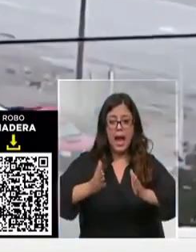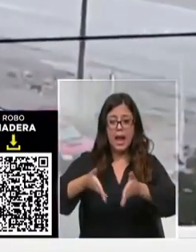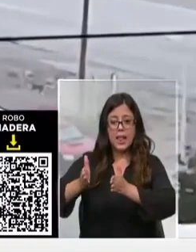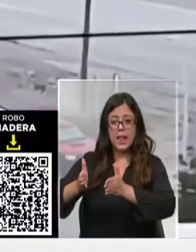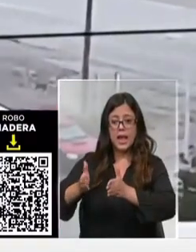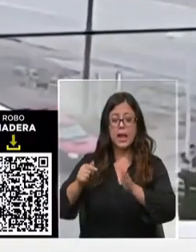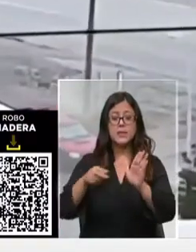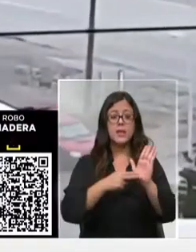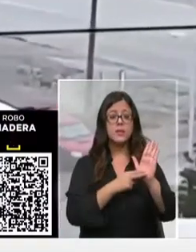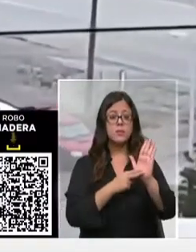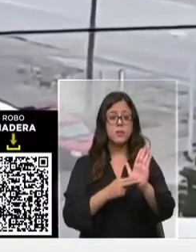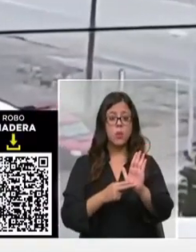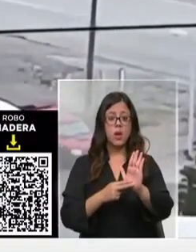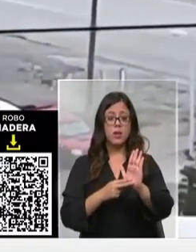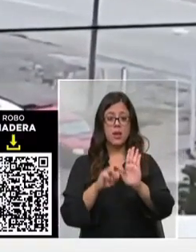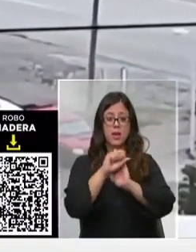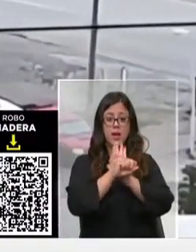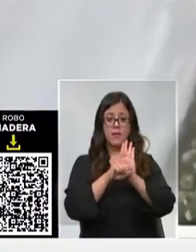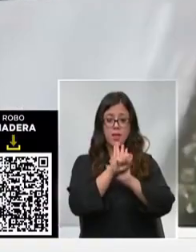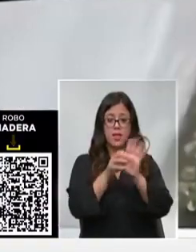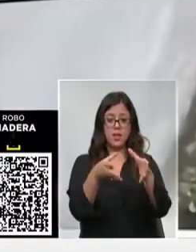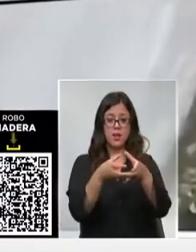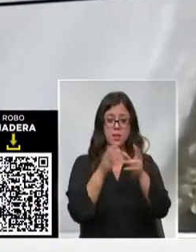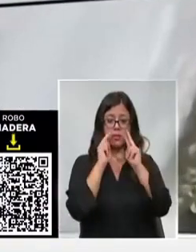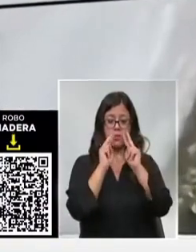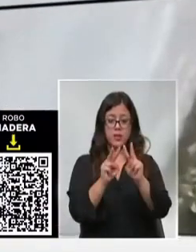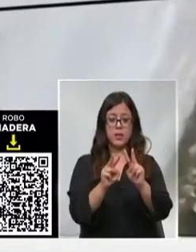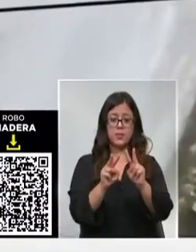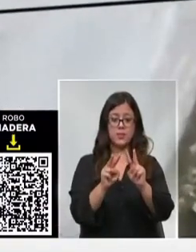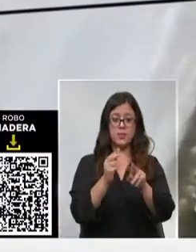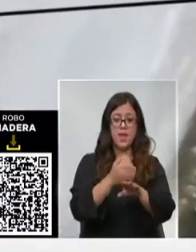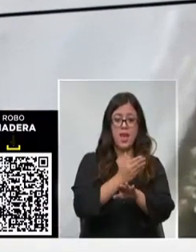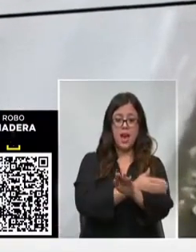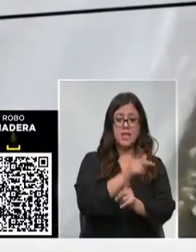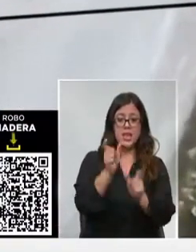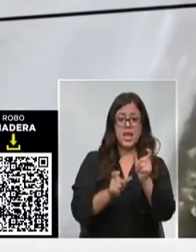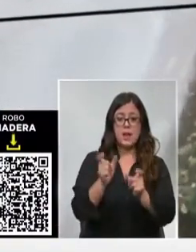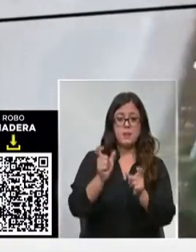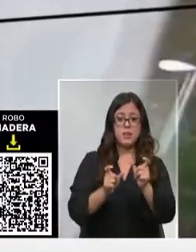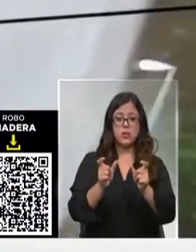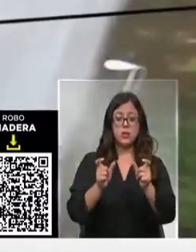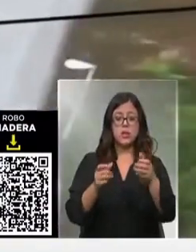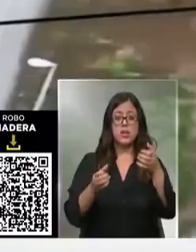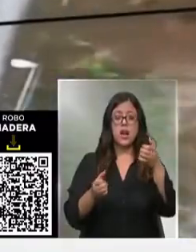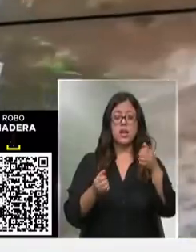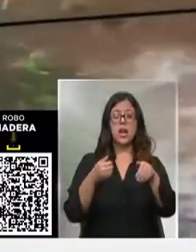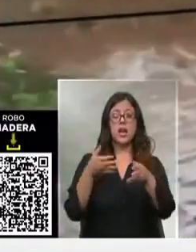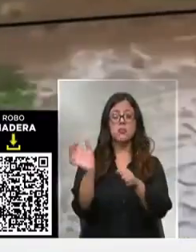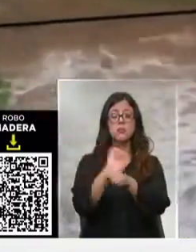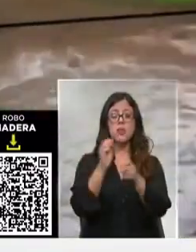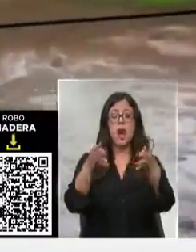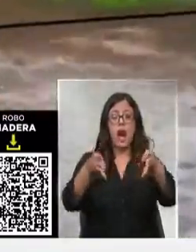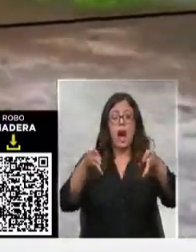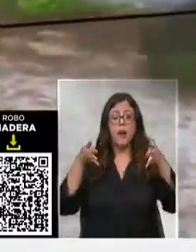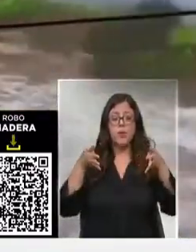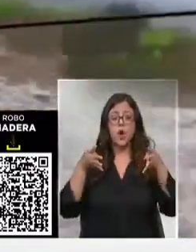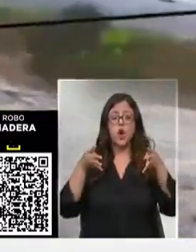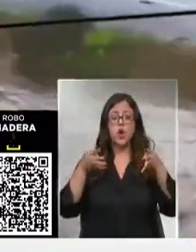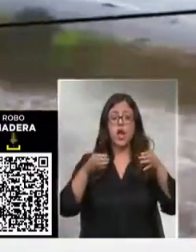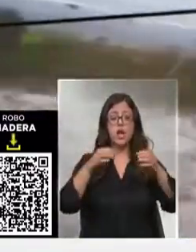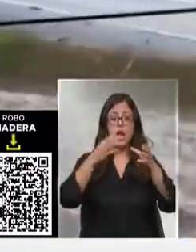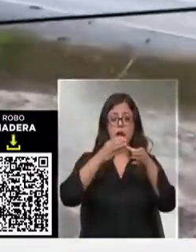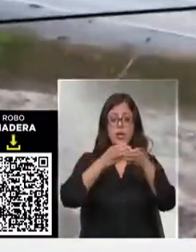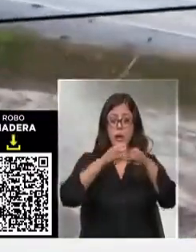Como muestra este registro del grupo, antes que los conductores trasladen en caravana la madera, ya cuentan con